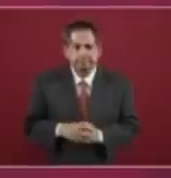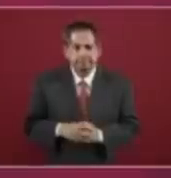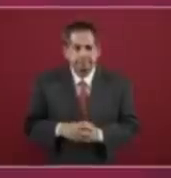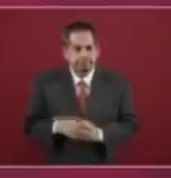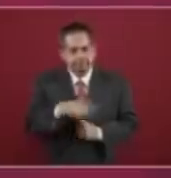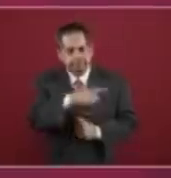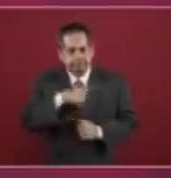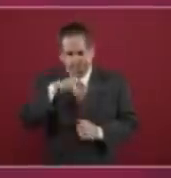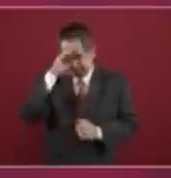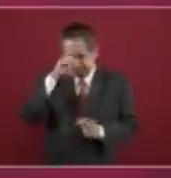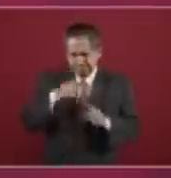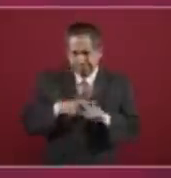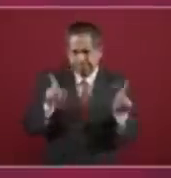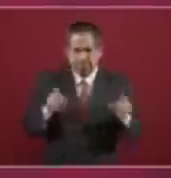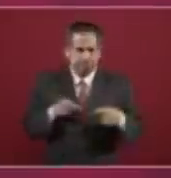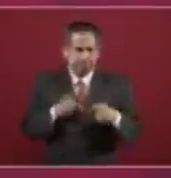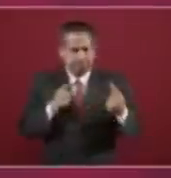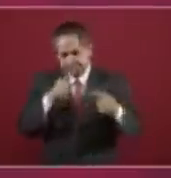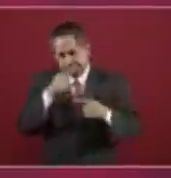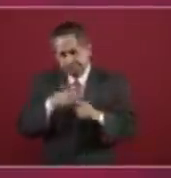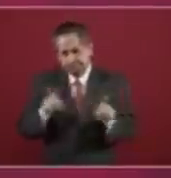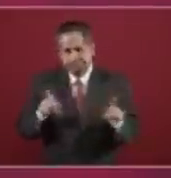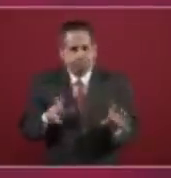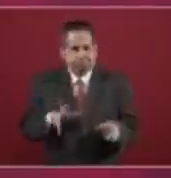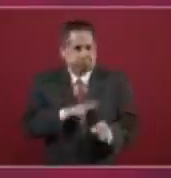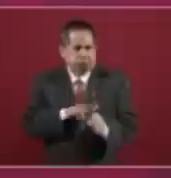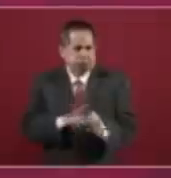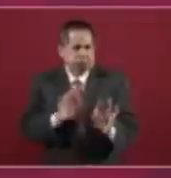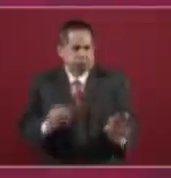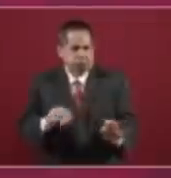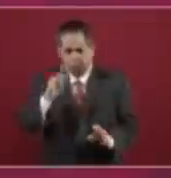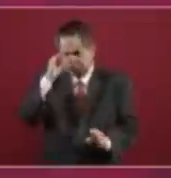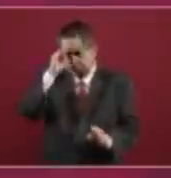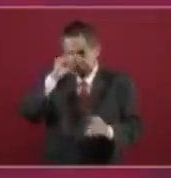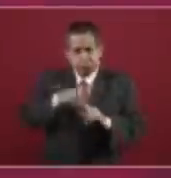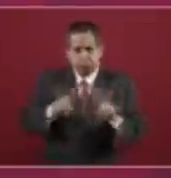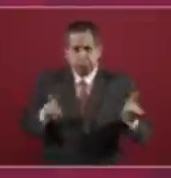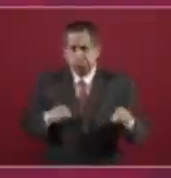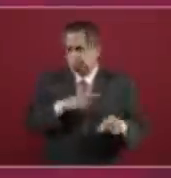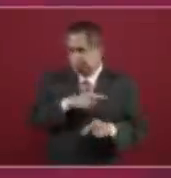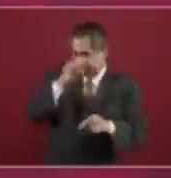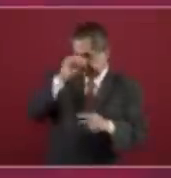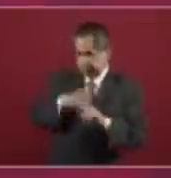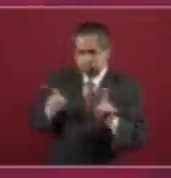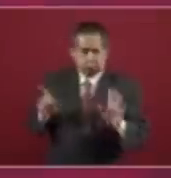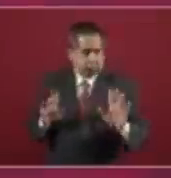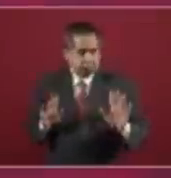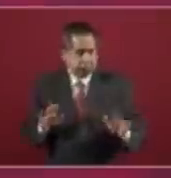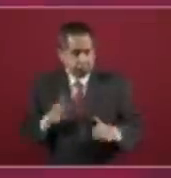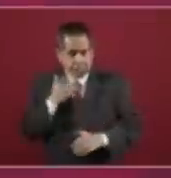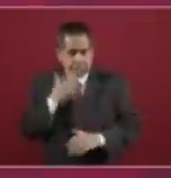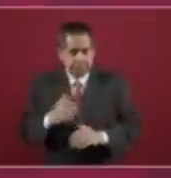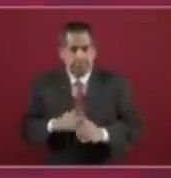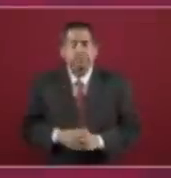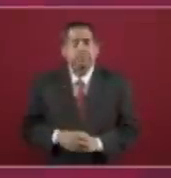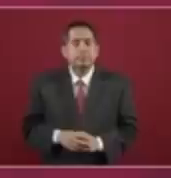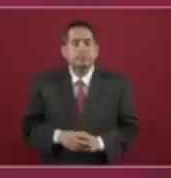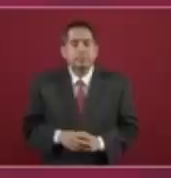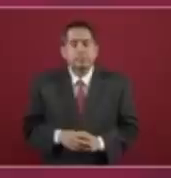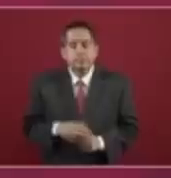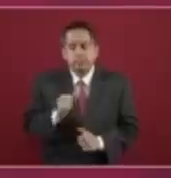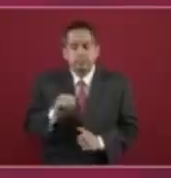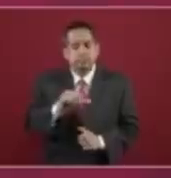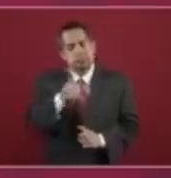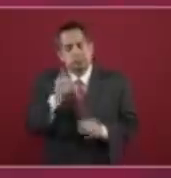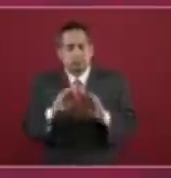diferencias, es natural, porque también es otro